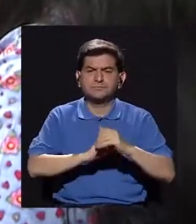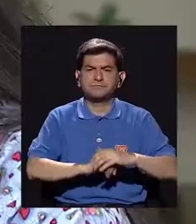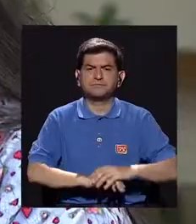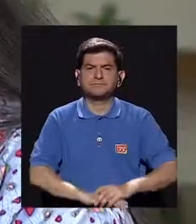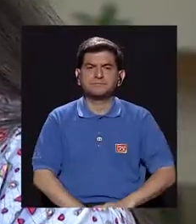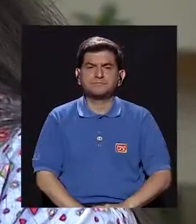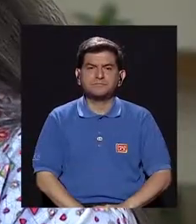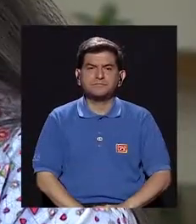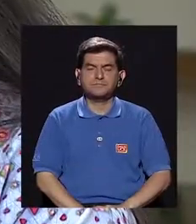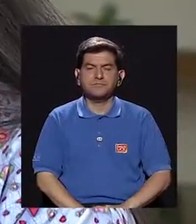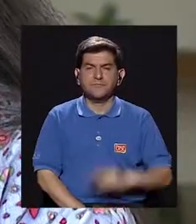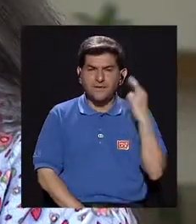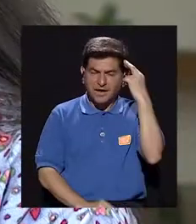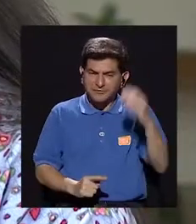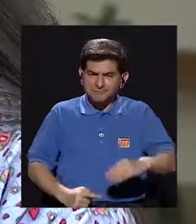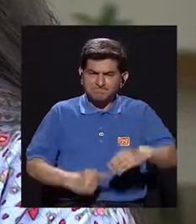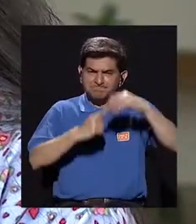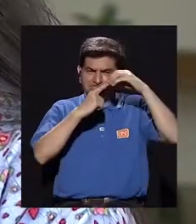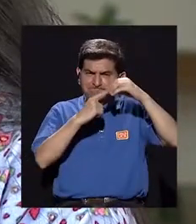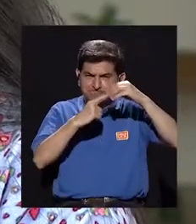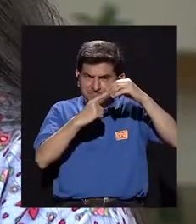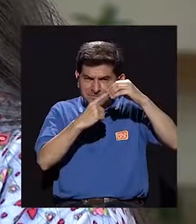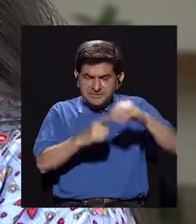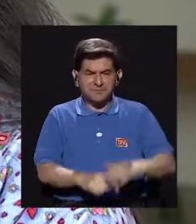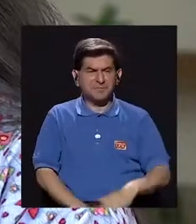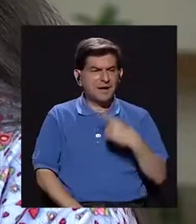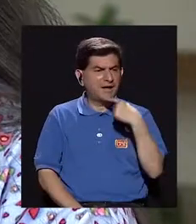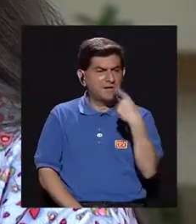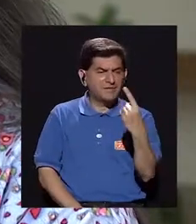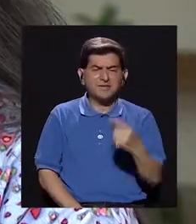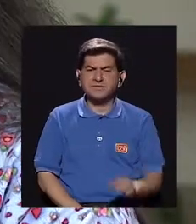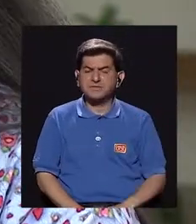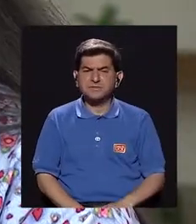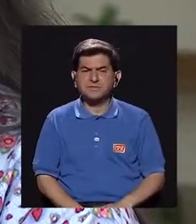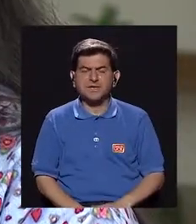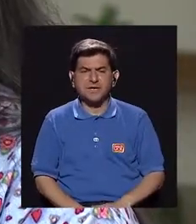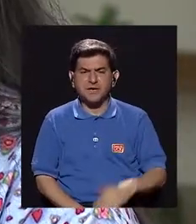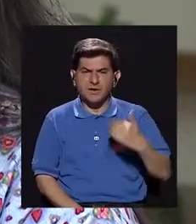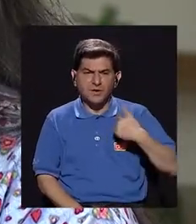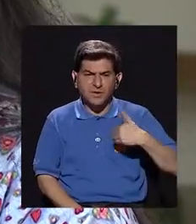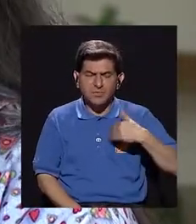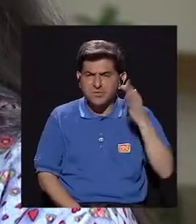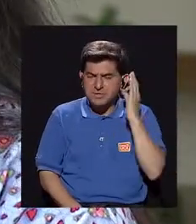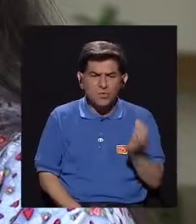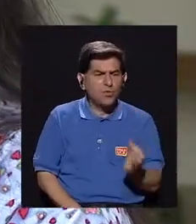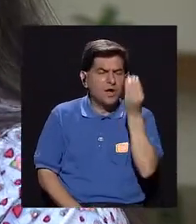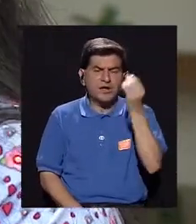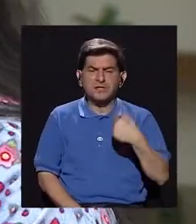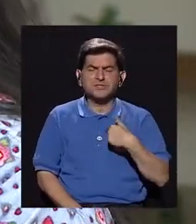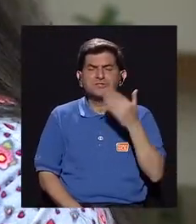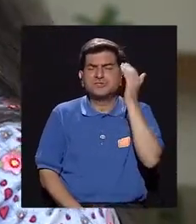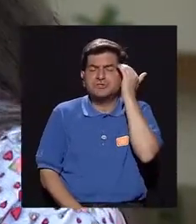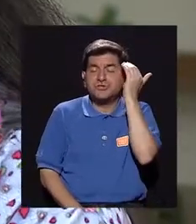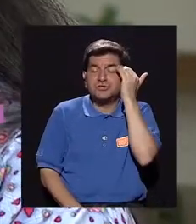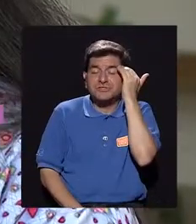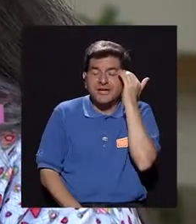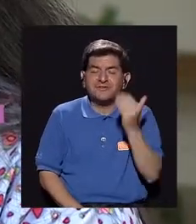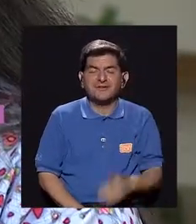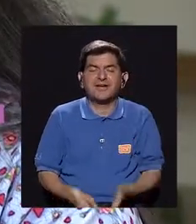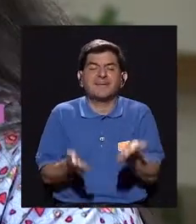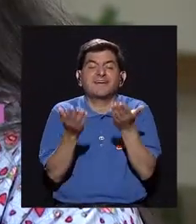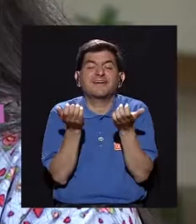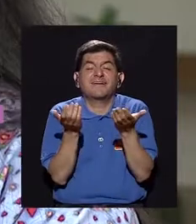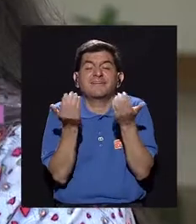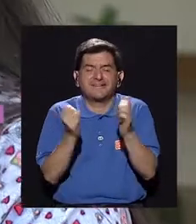Sí. La causa principal, inclusive, que dan mucho los muchachos y muchachas es quiero saber a qué sabía,